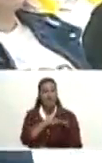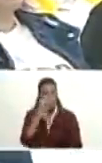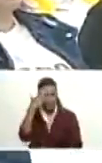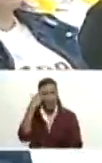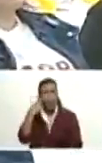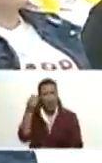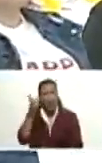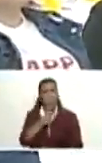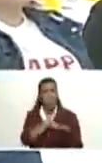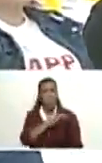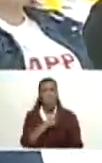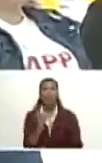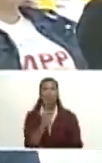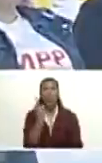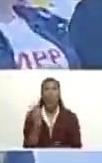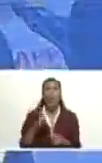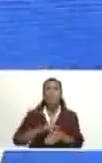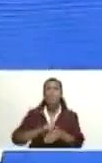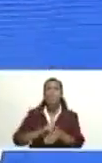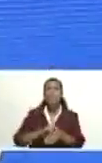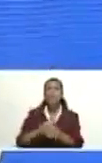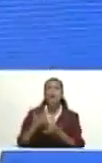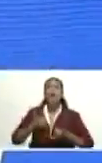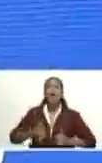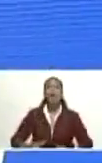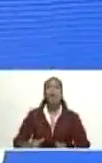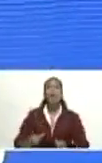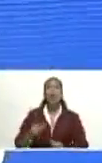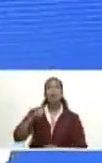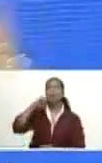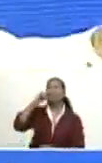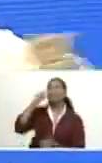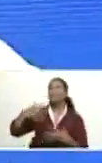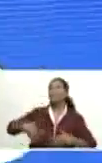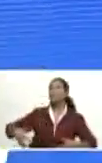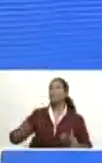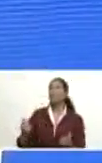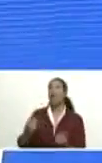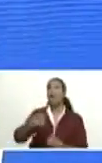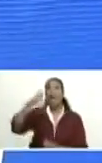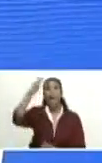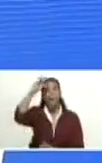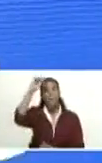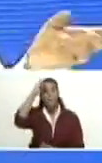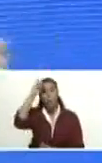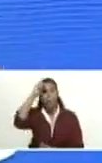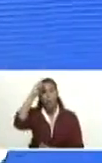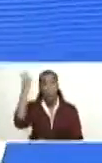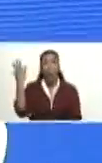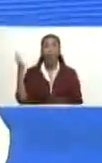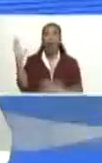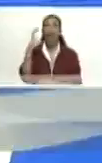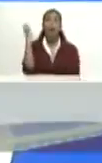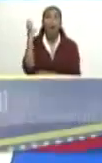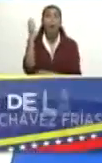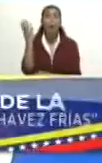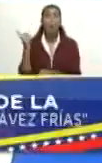vean que solo estudian medicina los hijos de los ricos. En Perú, en